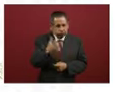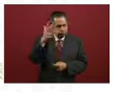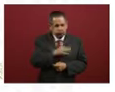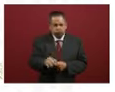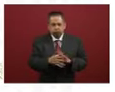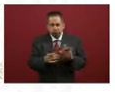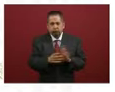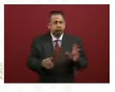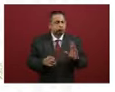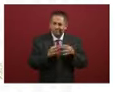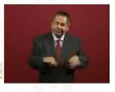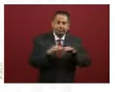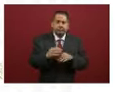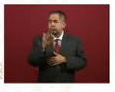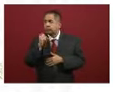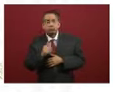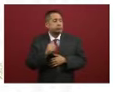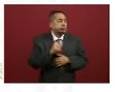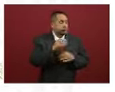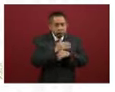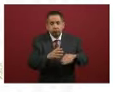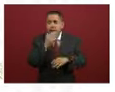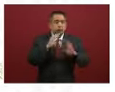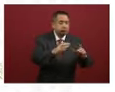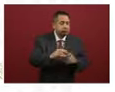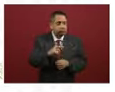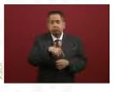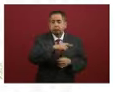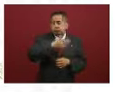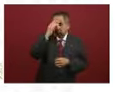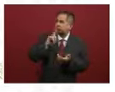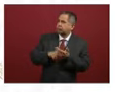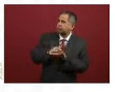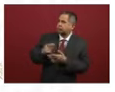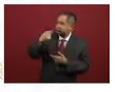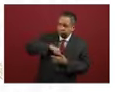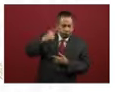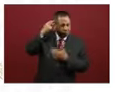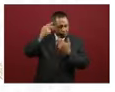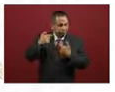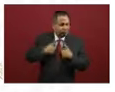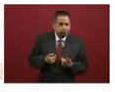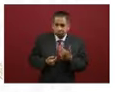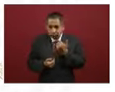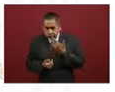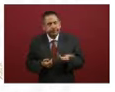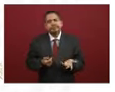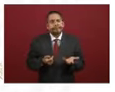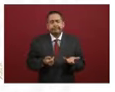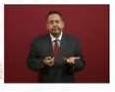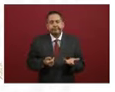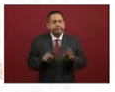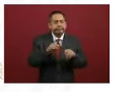Sin información, sin educación, sin el conocimiento del cuerpo, sin saber qué provocan las sustancias en el cuerpo de uno, en su cabeza, en la mentalidad, no tenemos certeza de